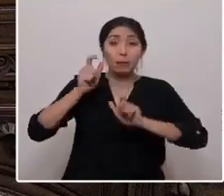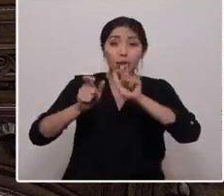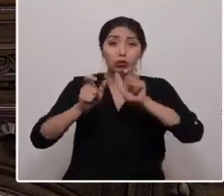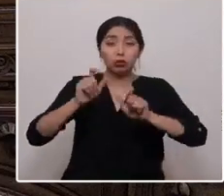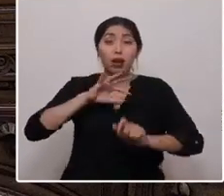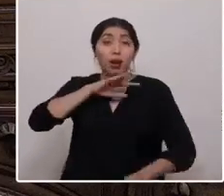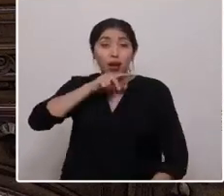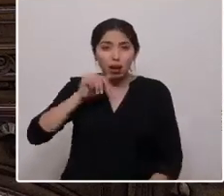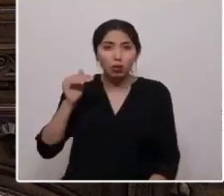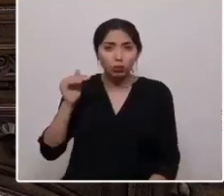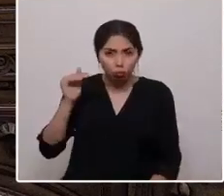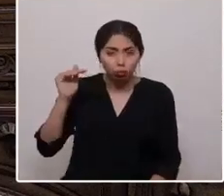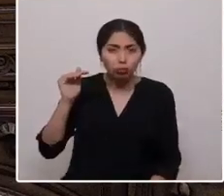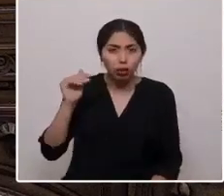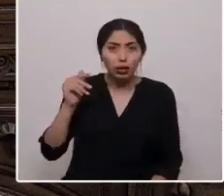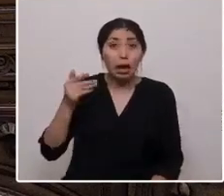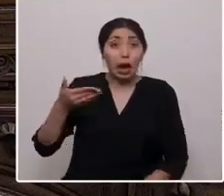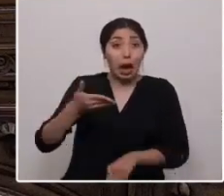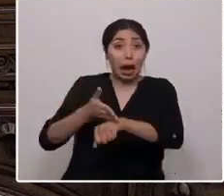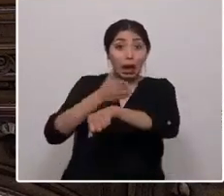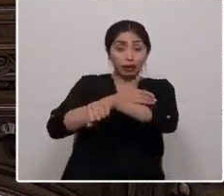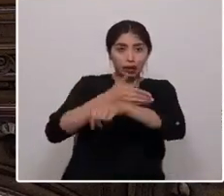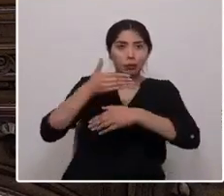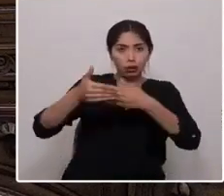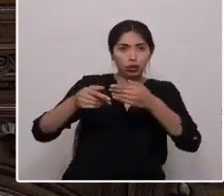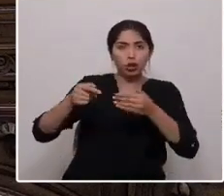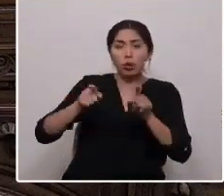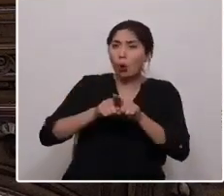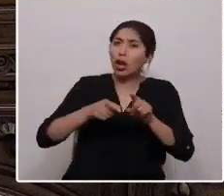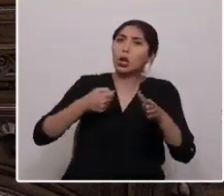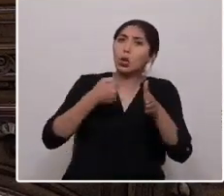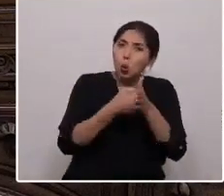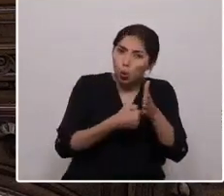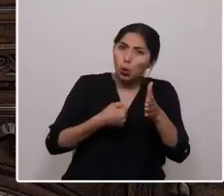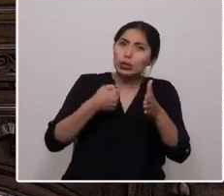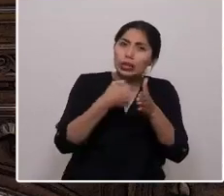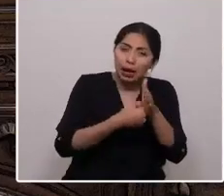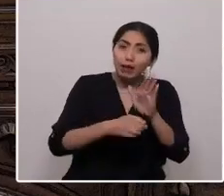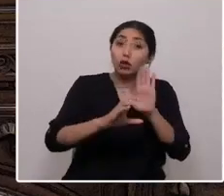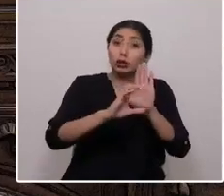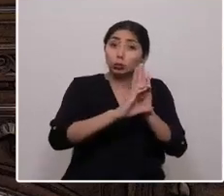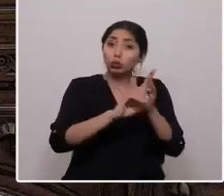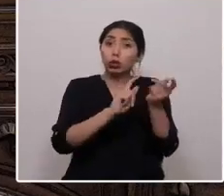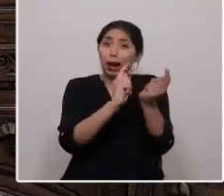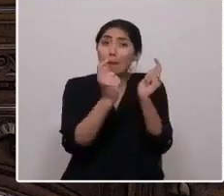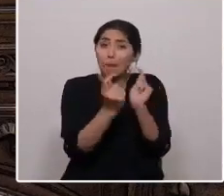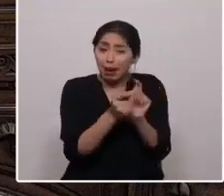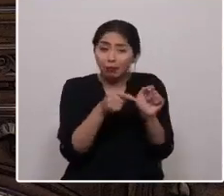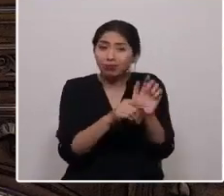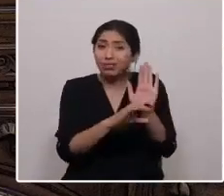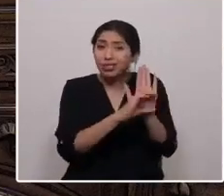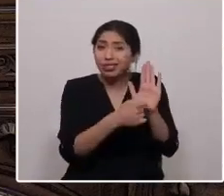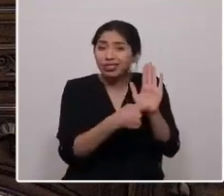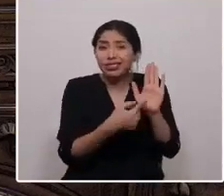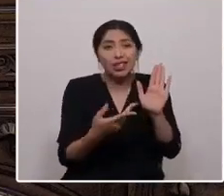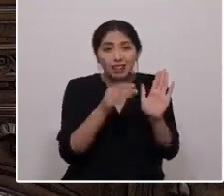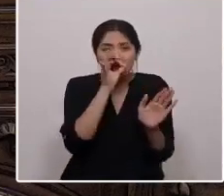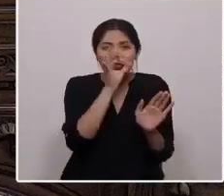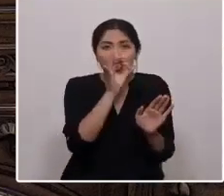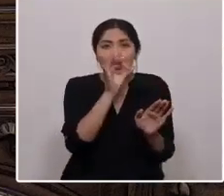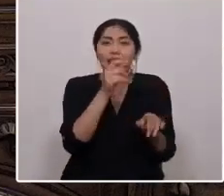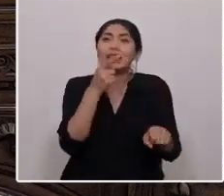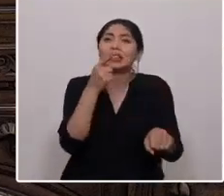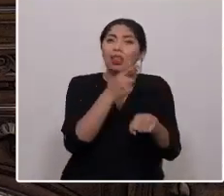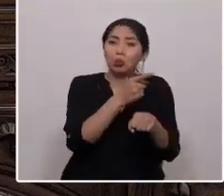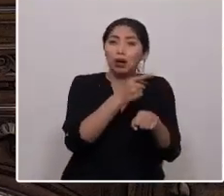procesos anteriores luchaban por cambiar la constitución de la dictadura y que ahora no están presentes